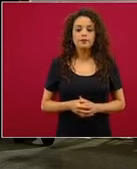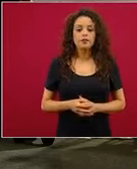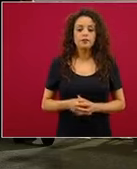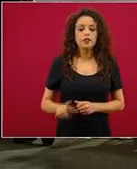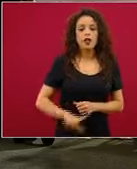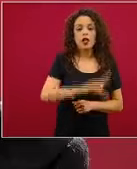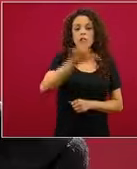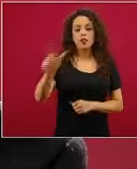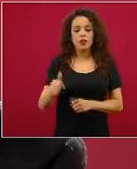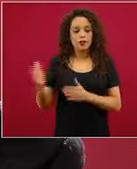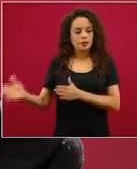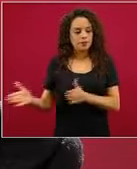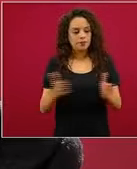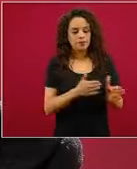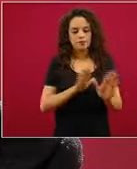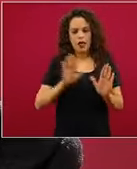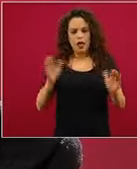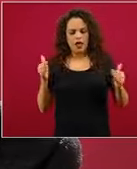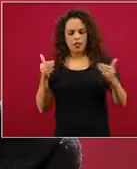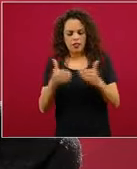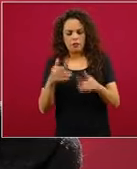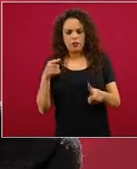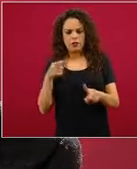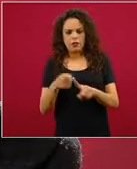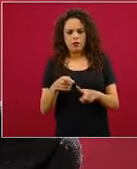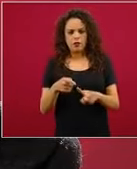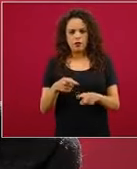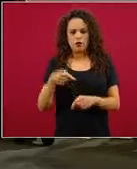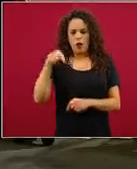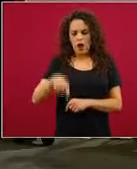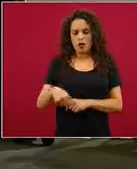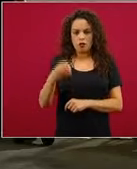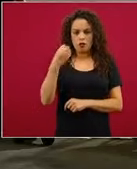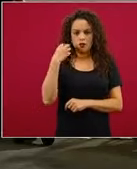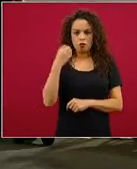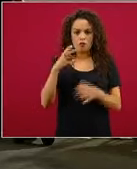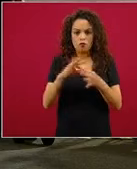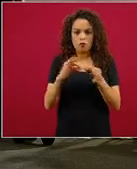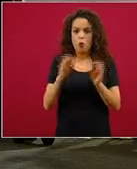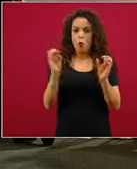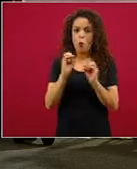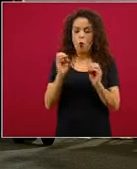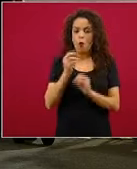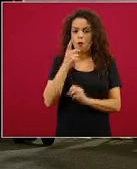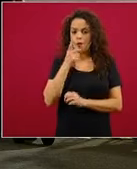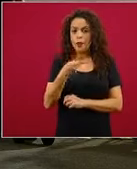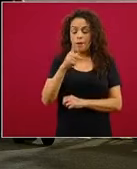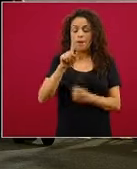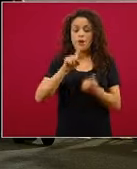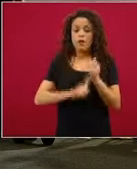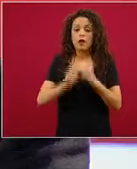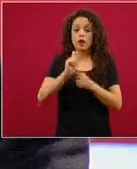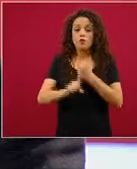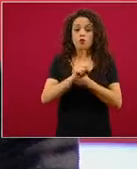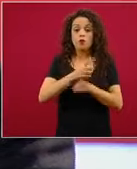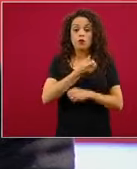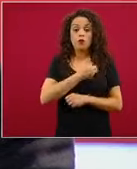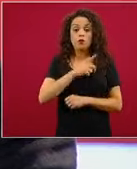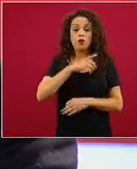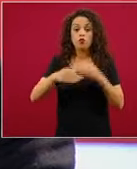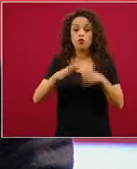componente específico que no habíamos comentado aquí en las conferencias de prensa, pero es un problema de salud pública, que